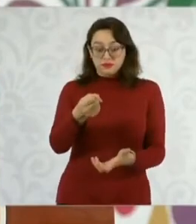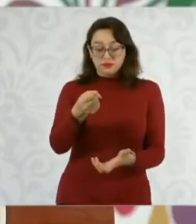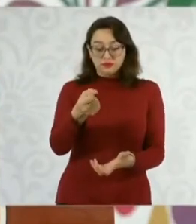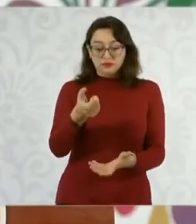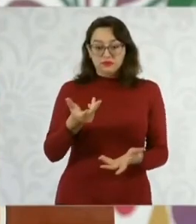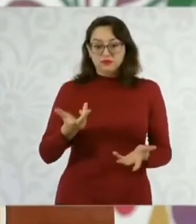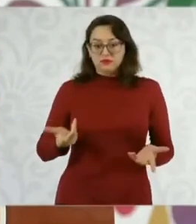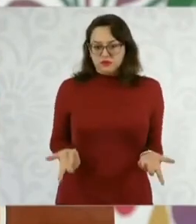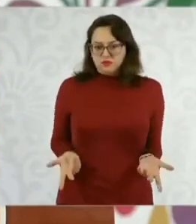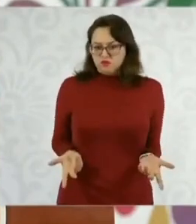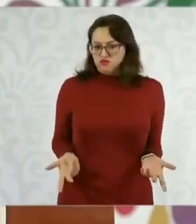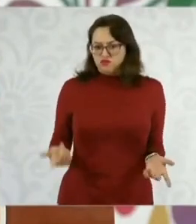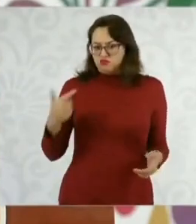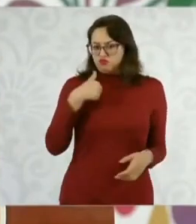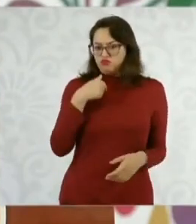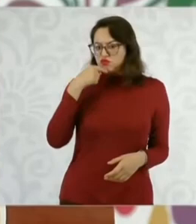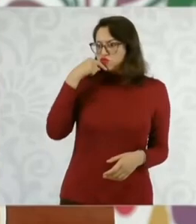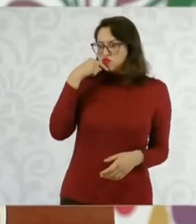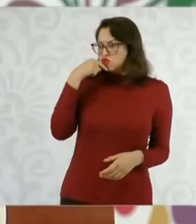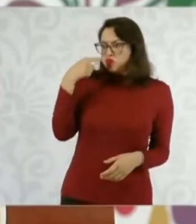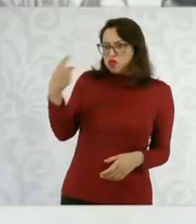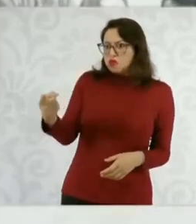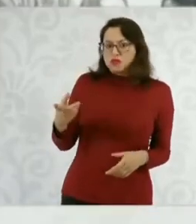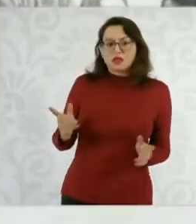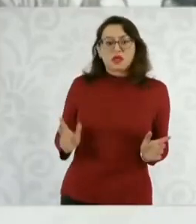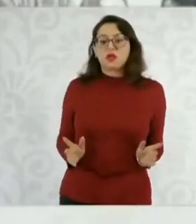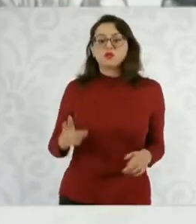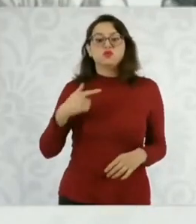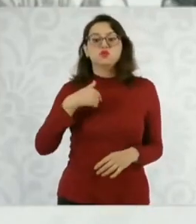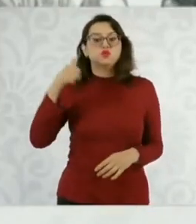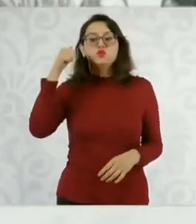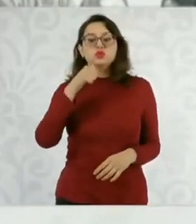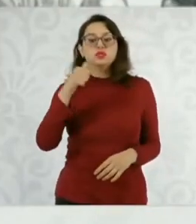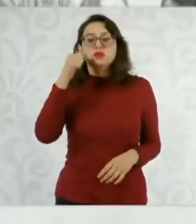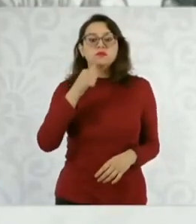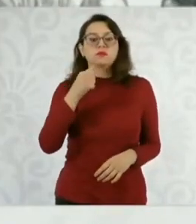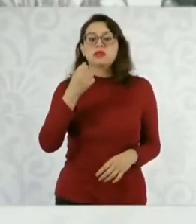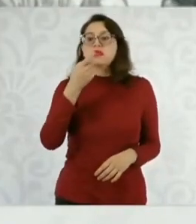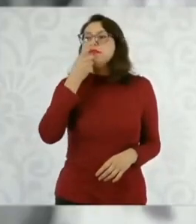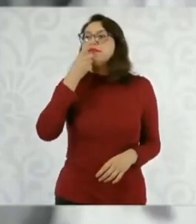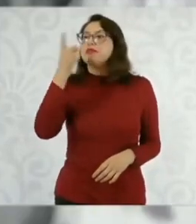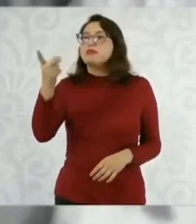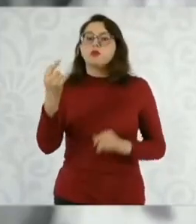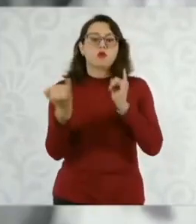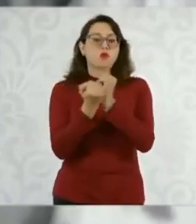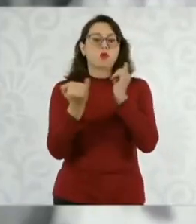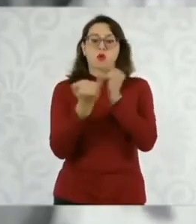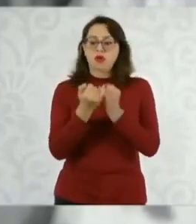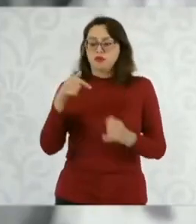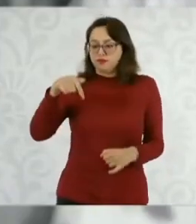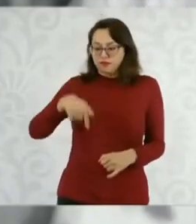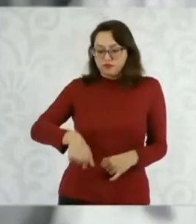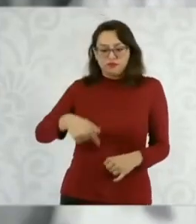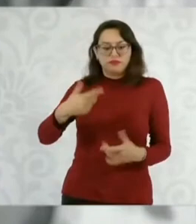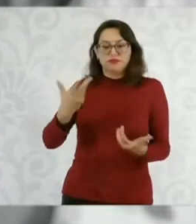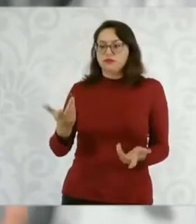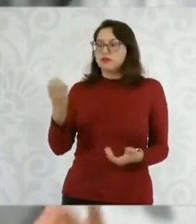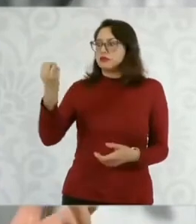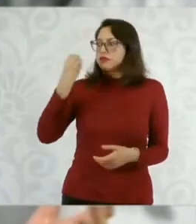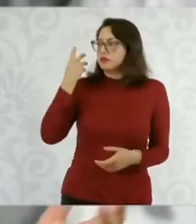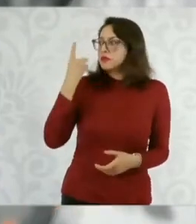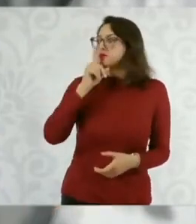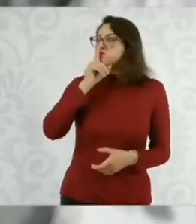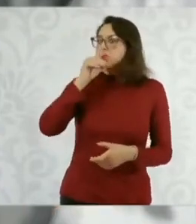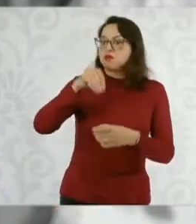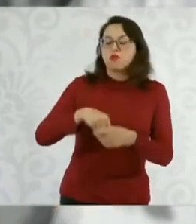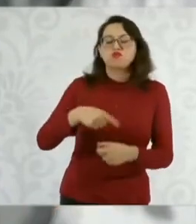les comenté lo que he dicho en la mañanera, porque acostumbro lo que digo en la mañanera, lo que digo públicamente en los eventos, y lo que digo en privado